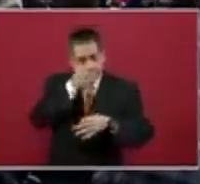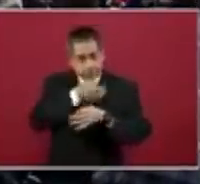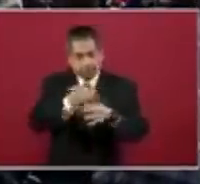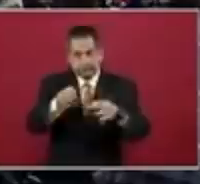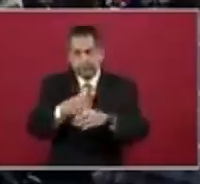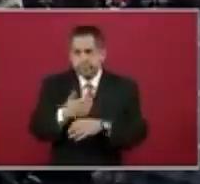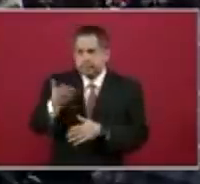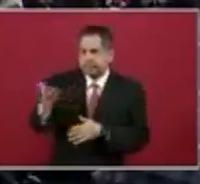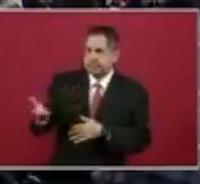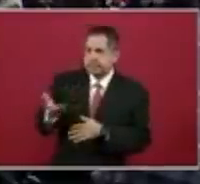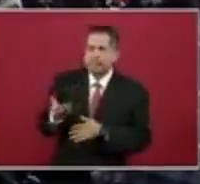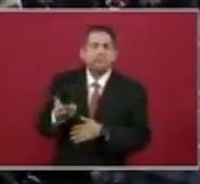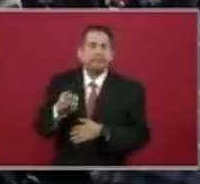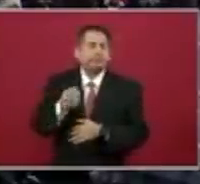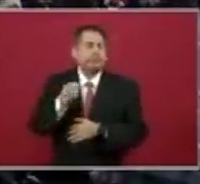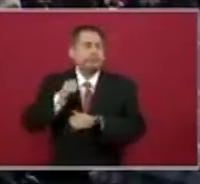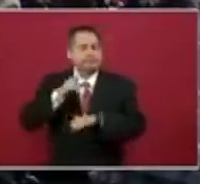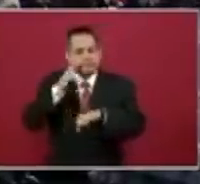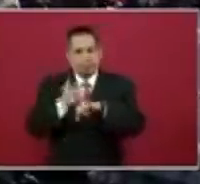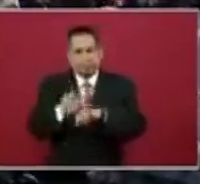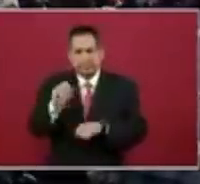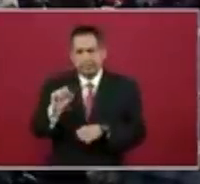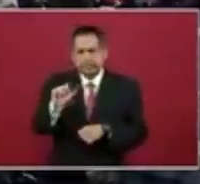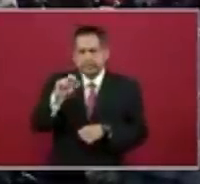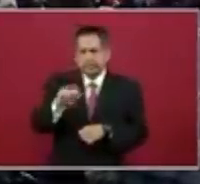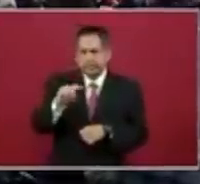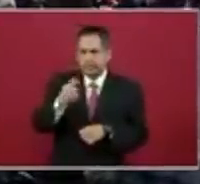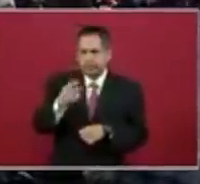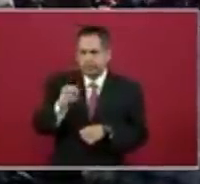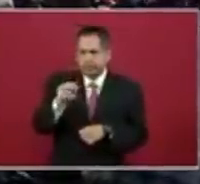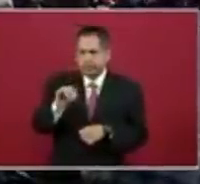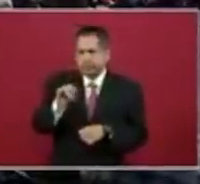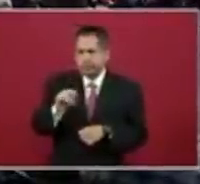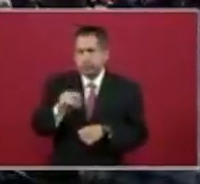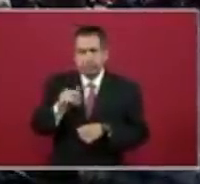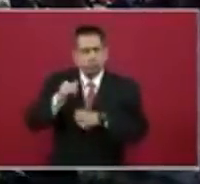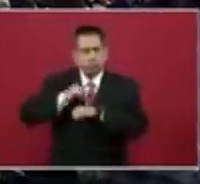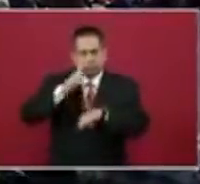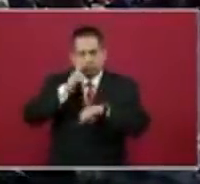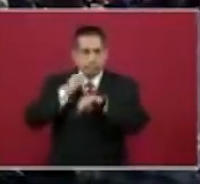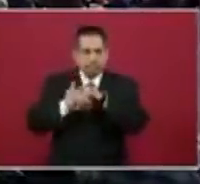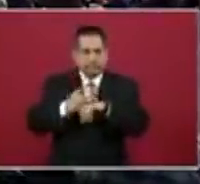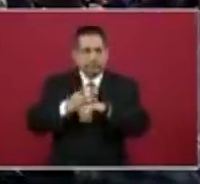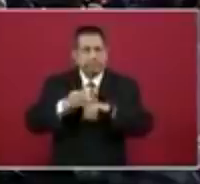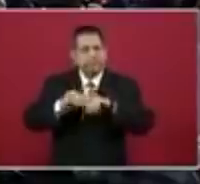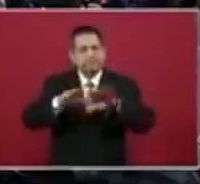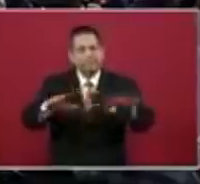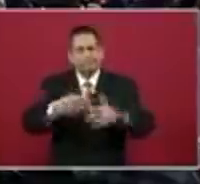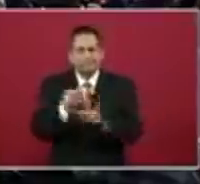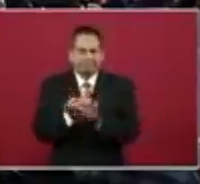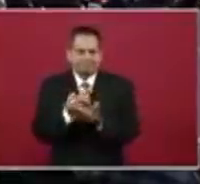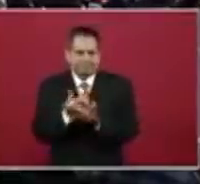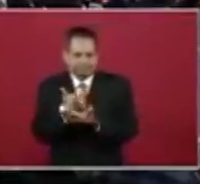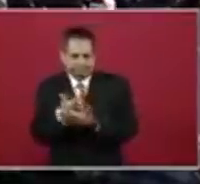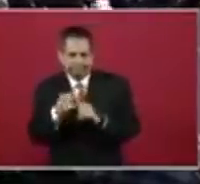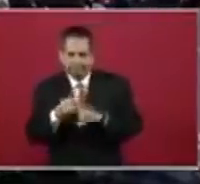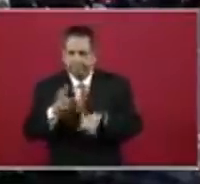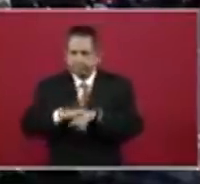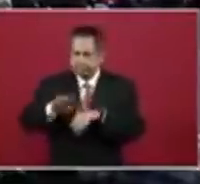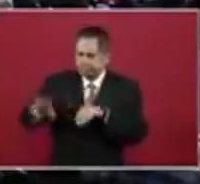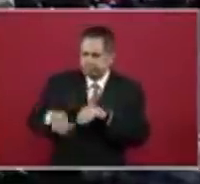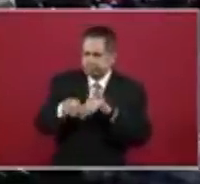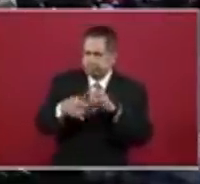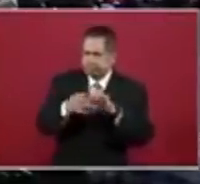pediría a Santiago Nieto, titular de la Unidad de Información Financiera, complementara con